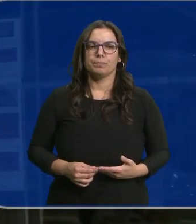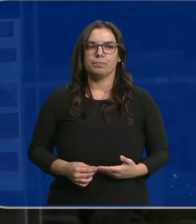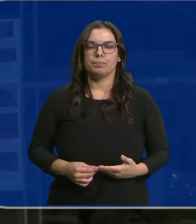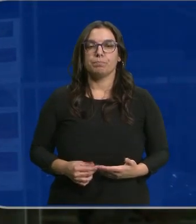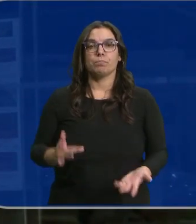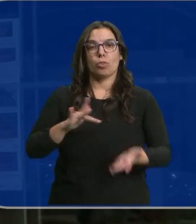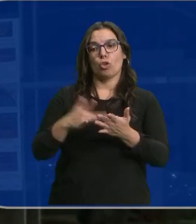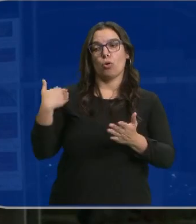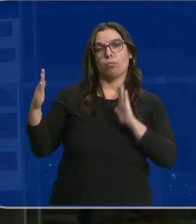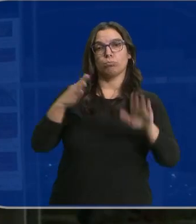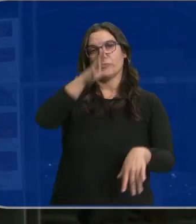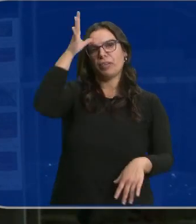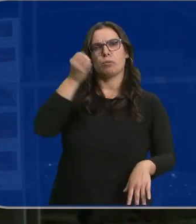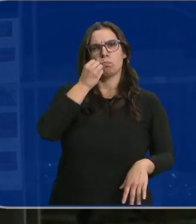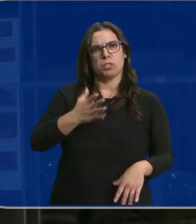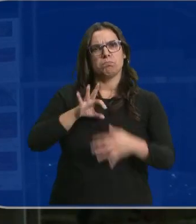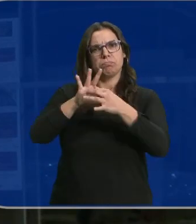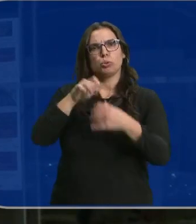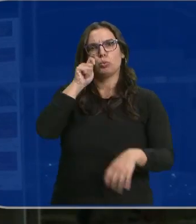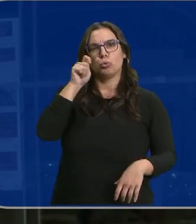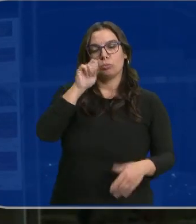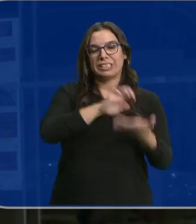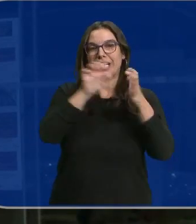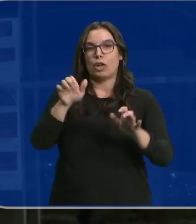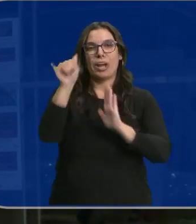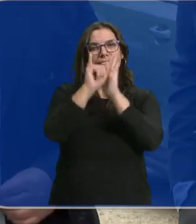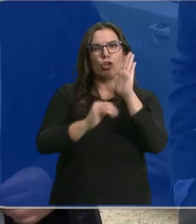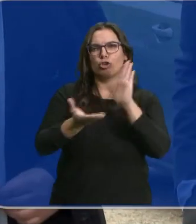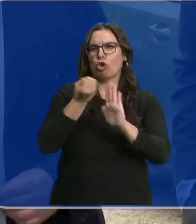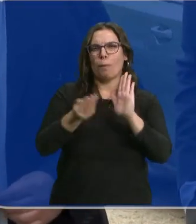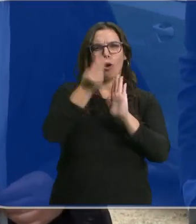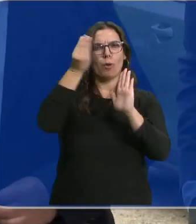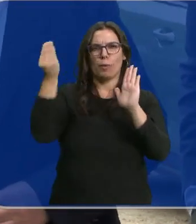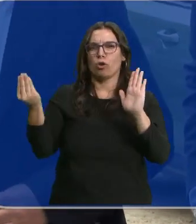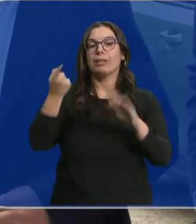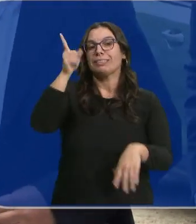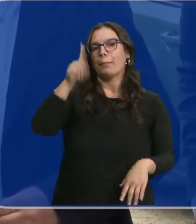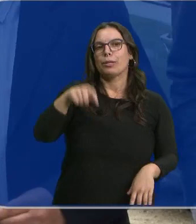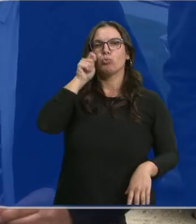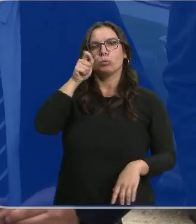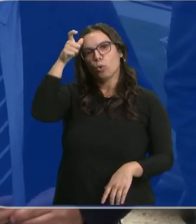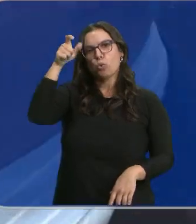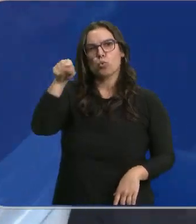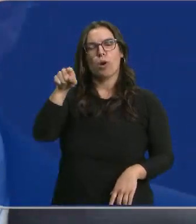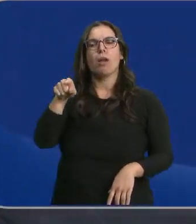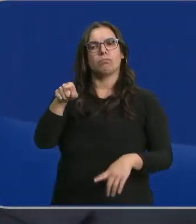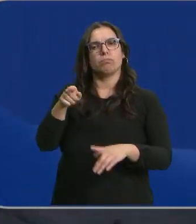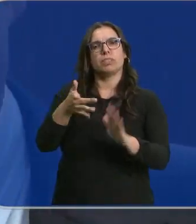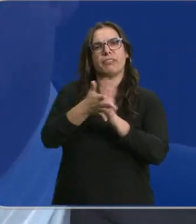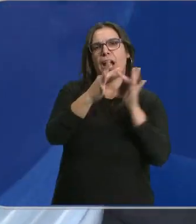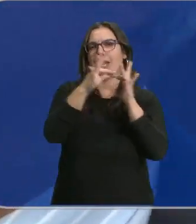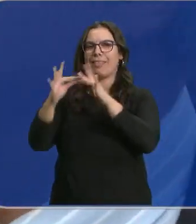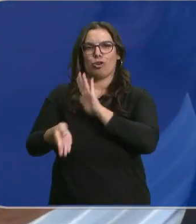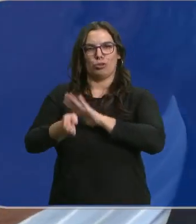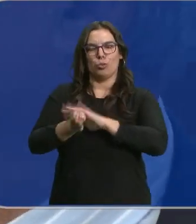Ha sido un buen verano para el turismo. Castilla y León mejora en todos los indicadores, también en el turismo rural, que mantiene el